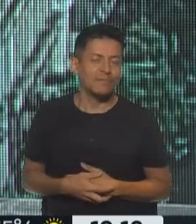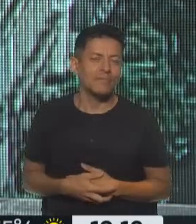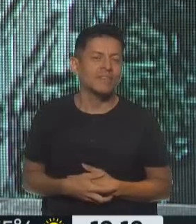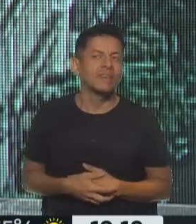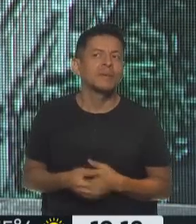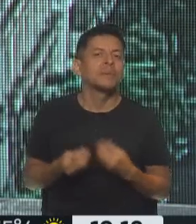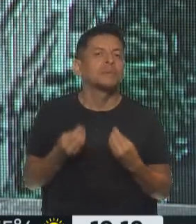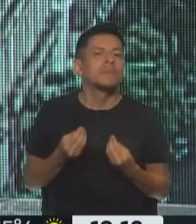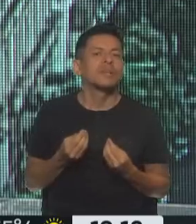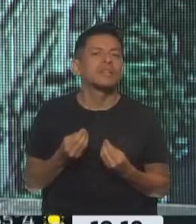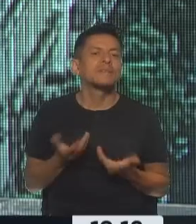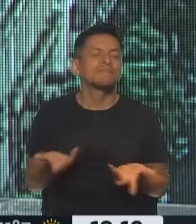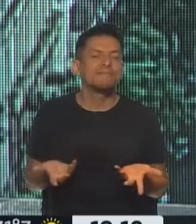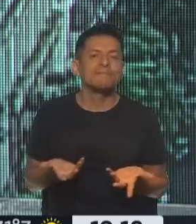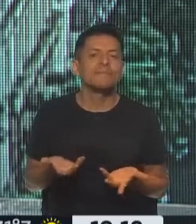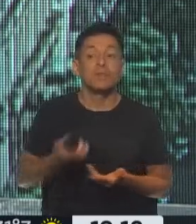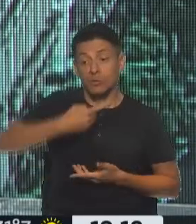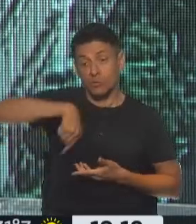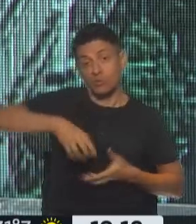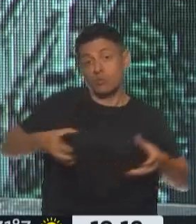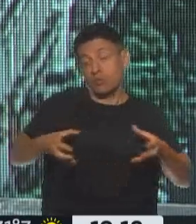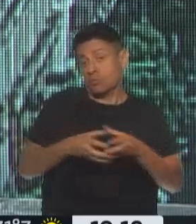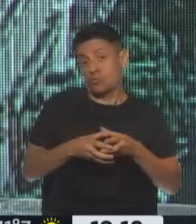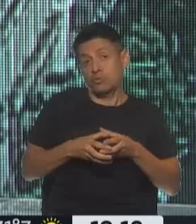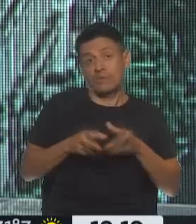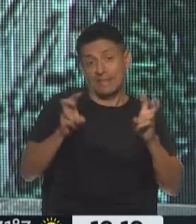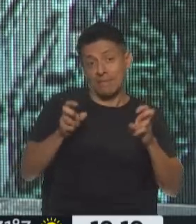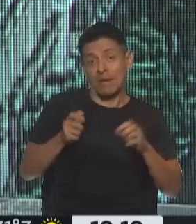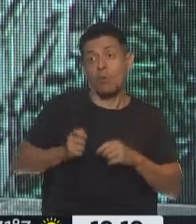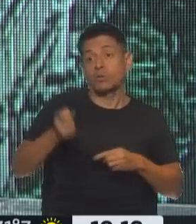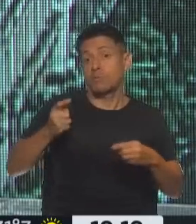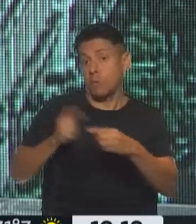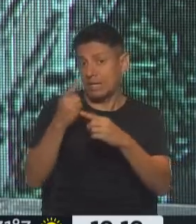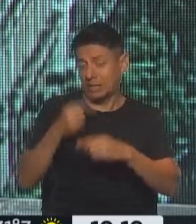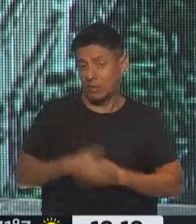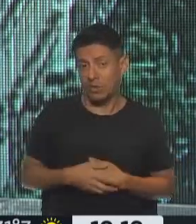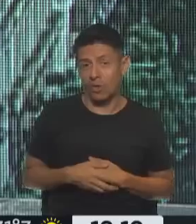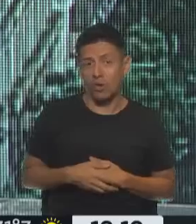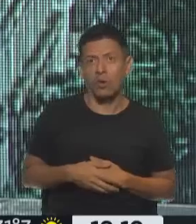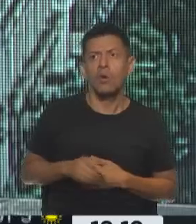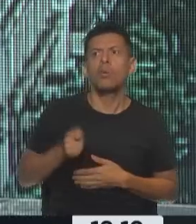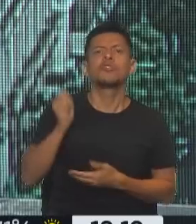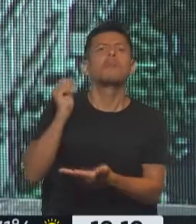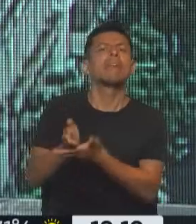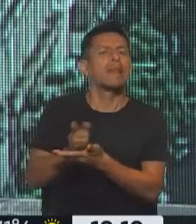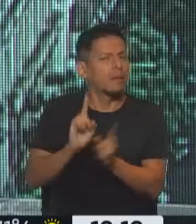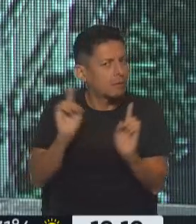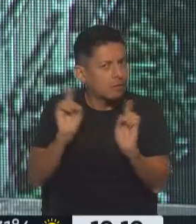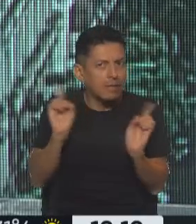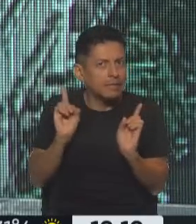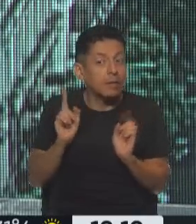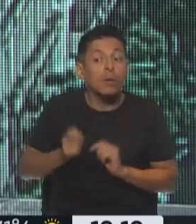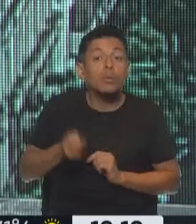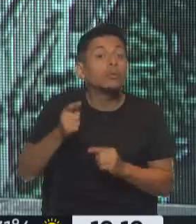porque nosotros somos una comisión de juicio político. Esto no es un juicio penal. En el